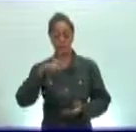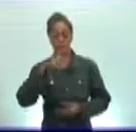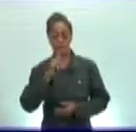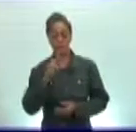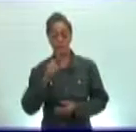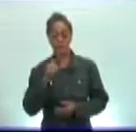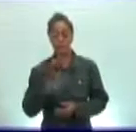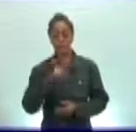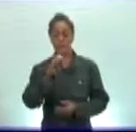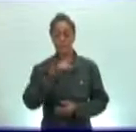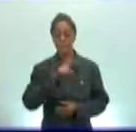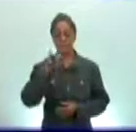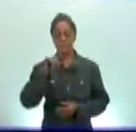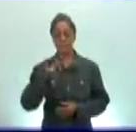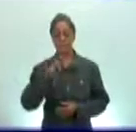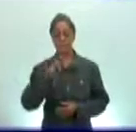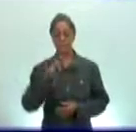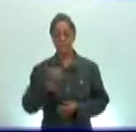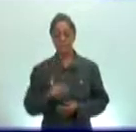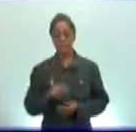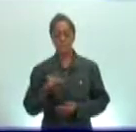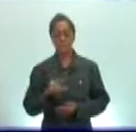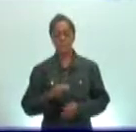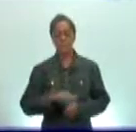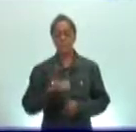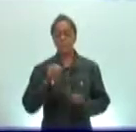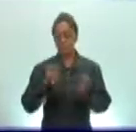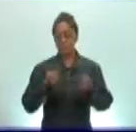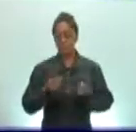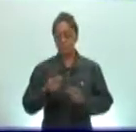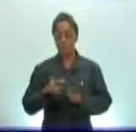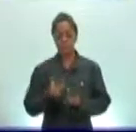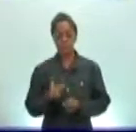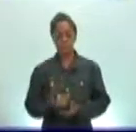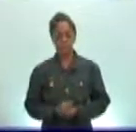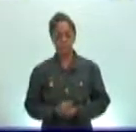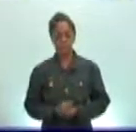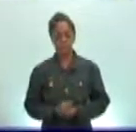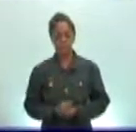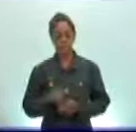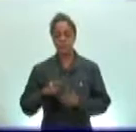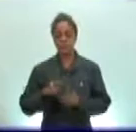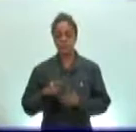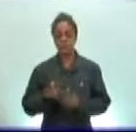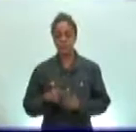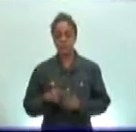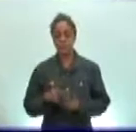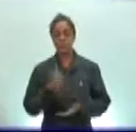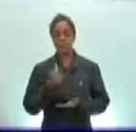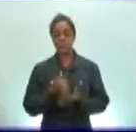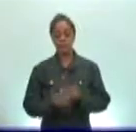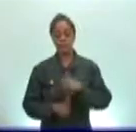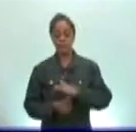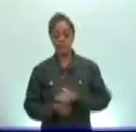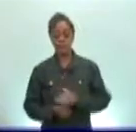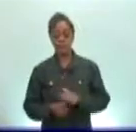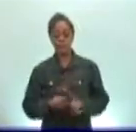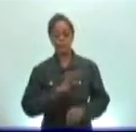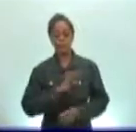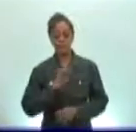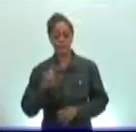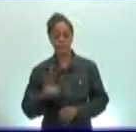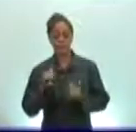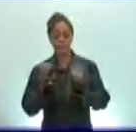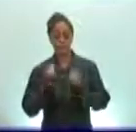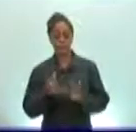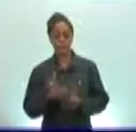en 1902 fue la de turnar a un titulado presidente que respondiera a los intereses